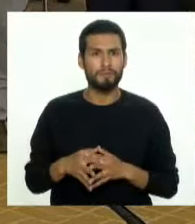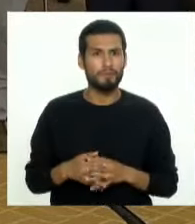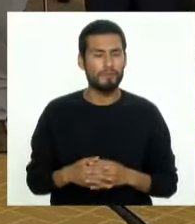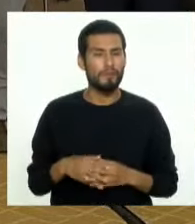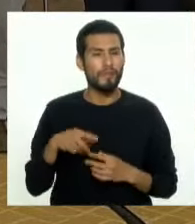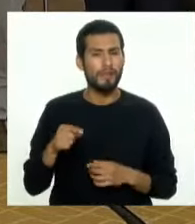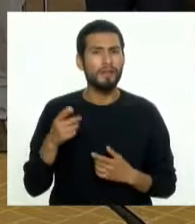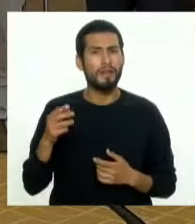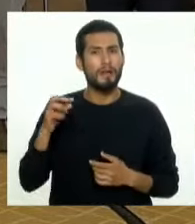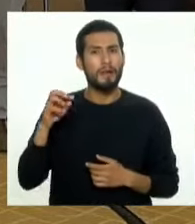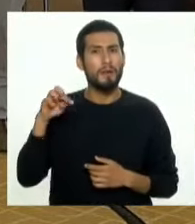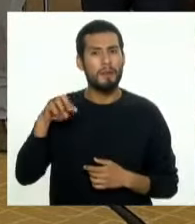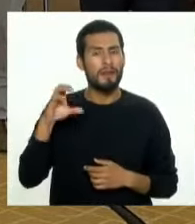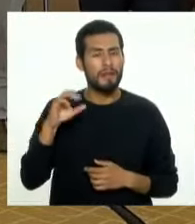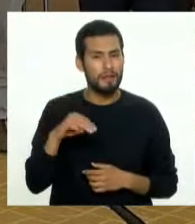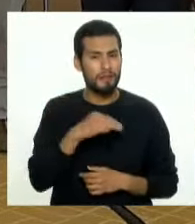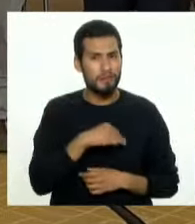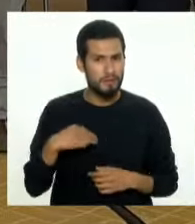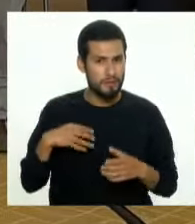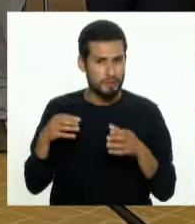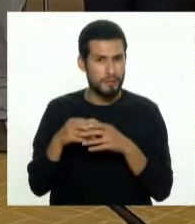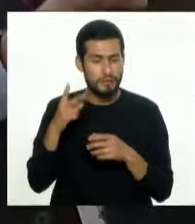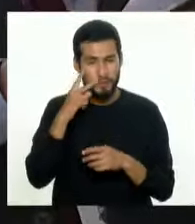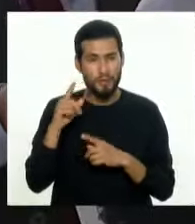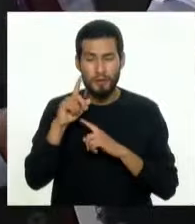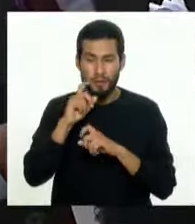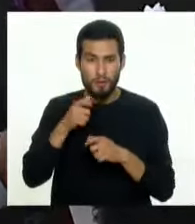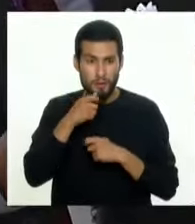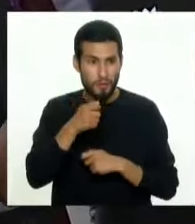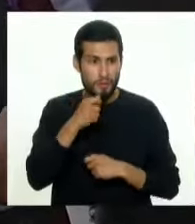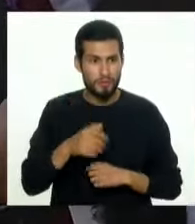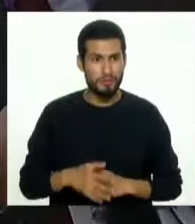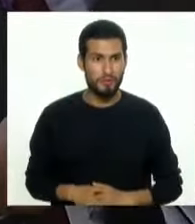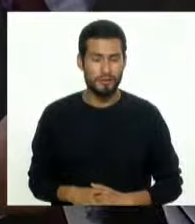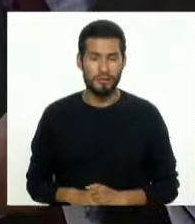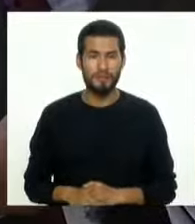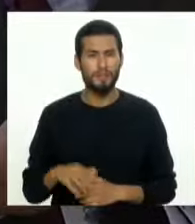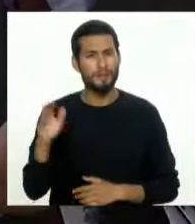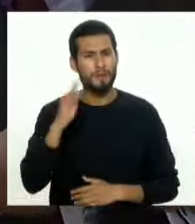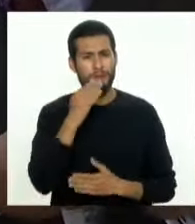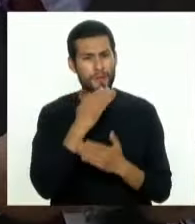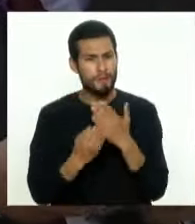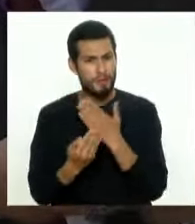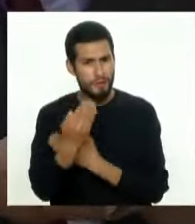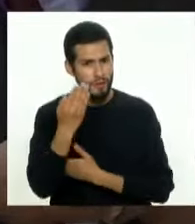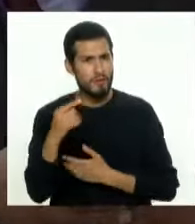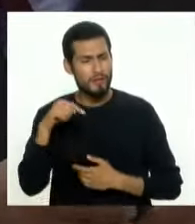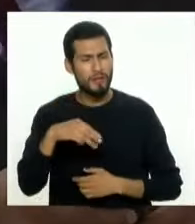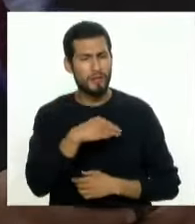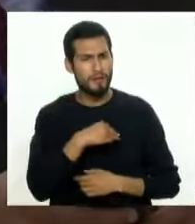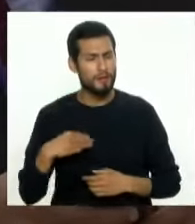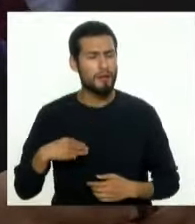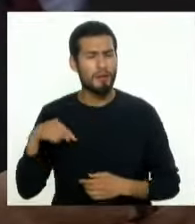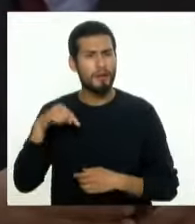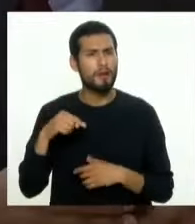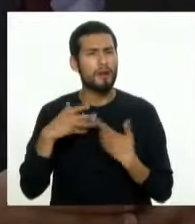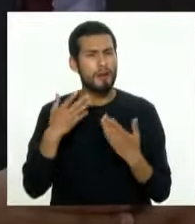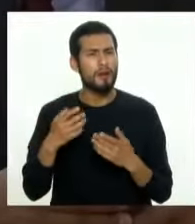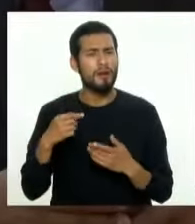la PCM. Y escuchamos las preguntas de los medios. ¿Cómo están? Muy buenos días. Desde el Ministerio Público